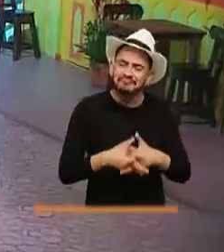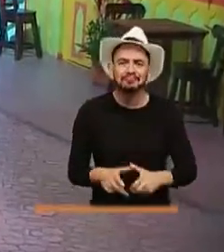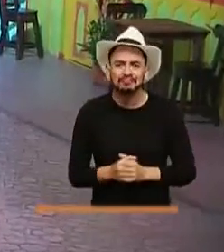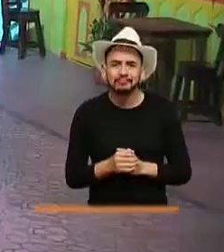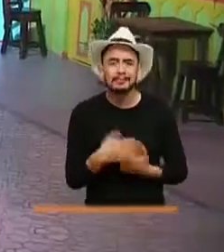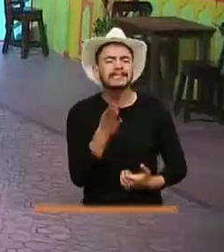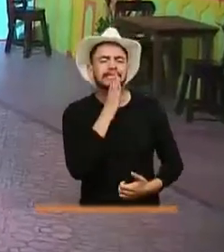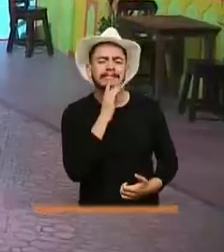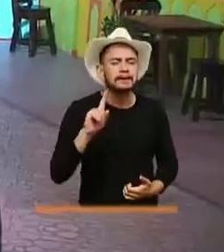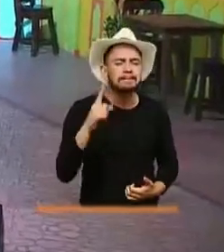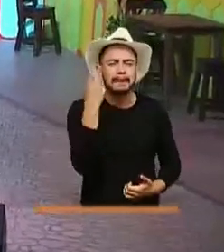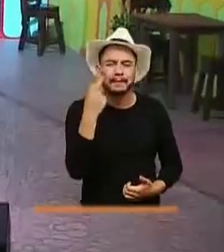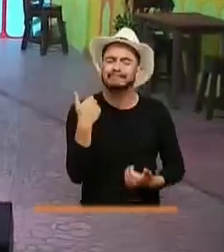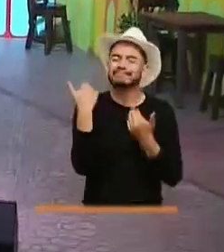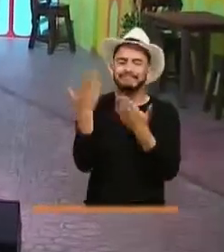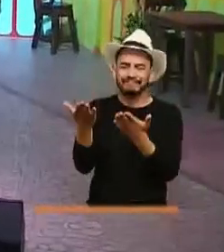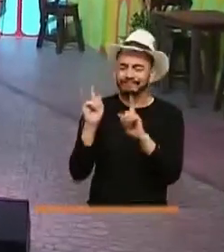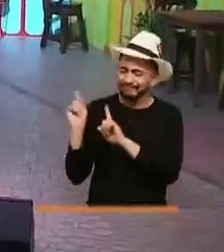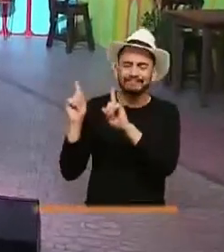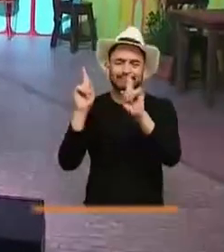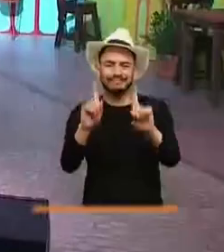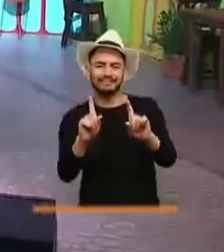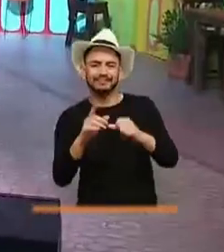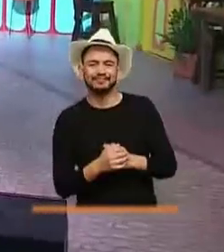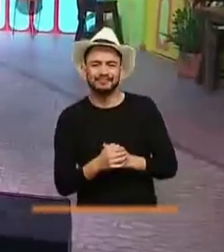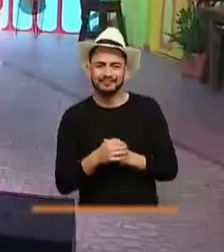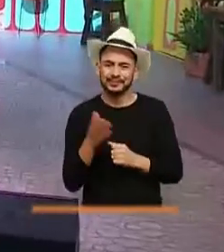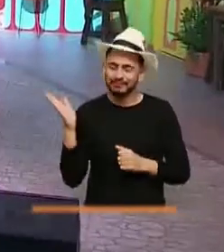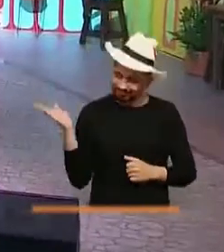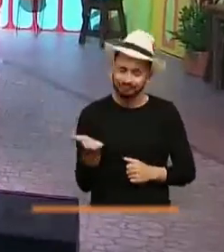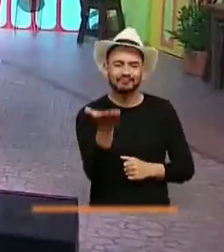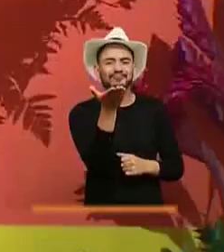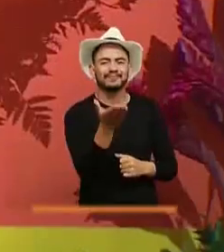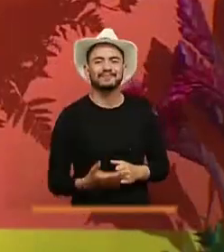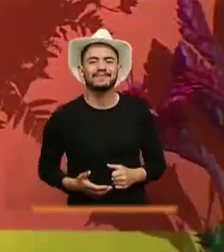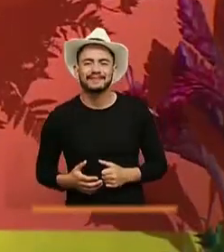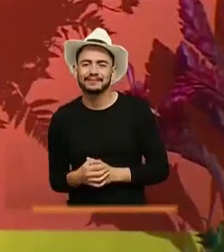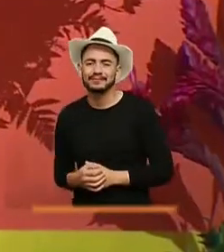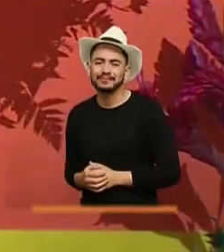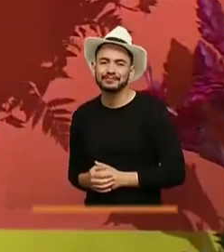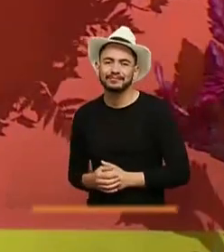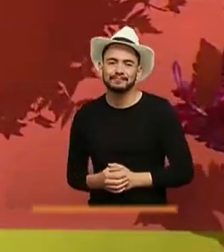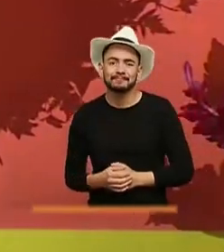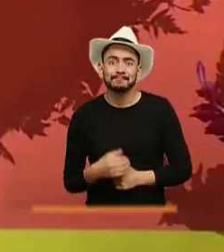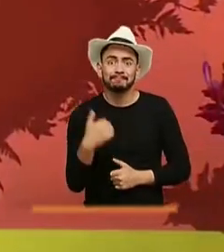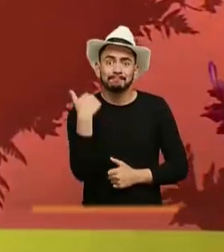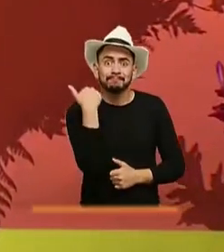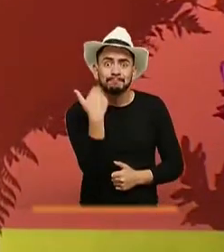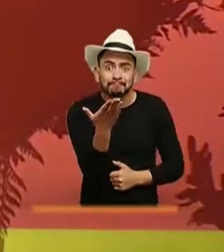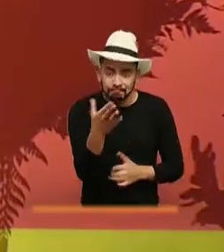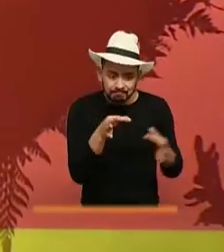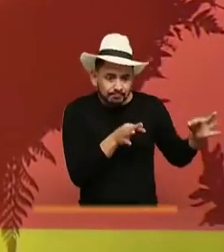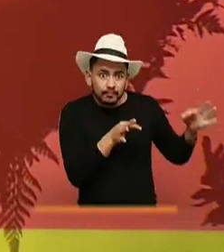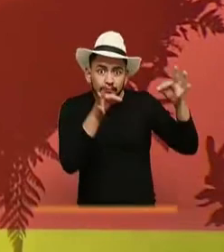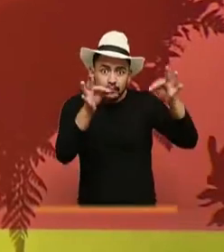y Gallinazo. Llamamos entonces al trovador Aldo Julián y Gallinazo. El pie forzado.